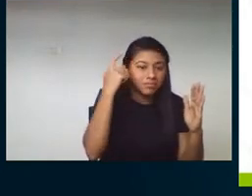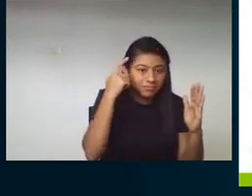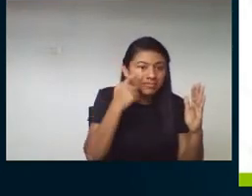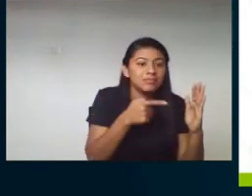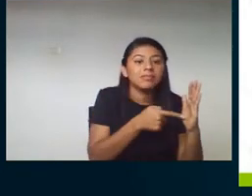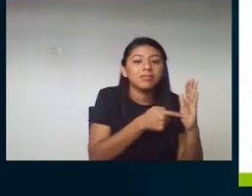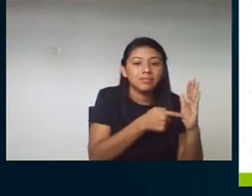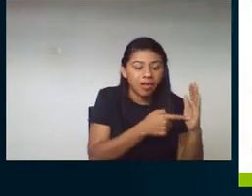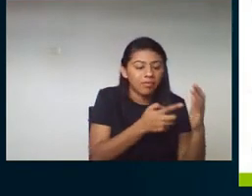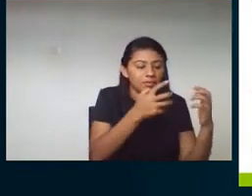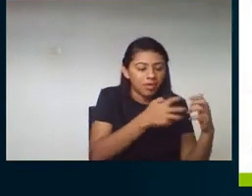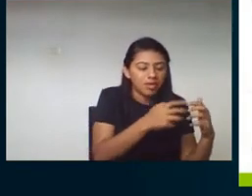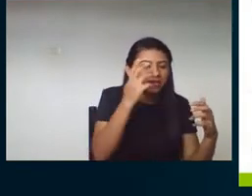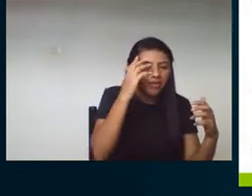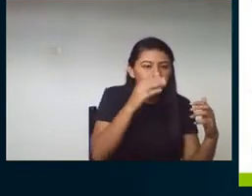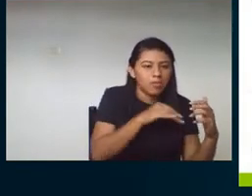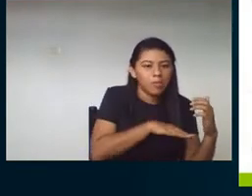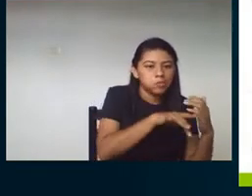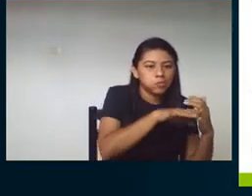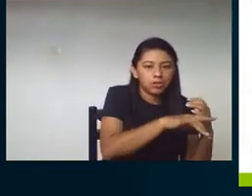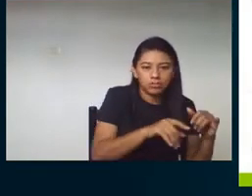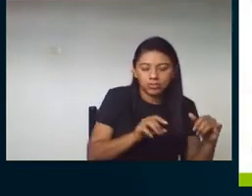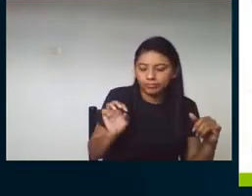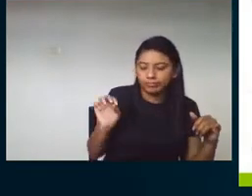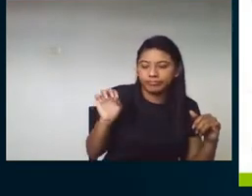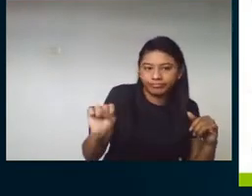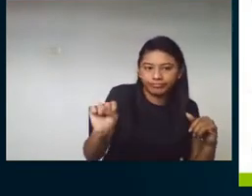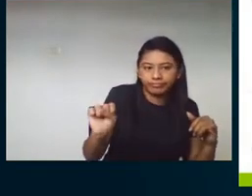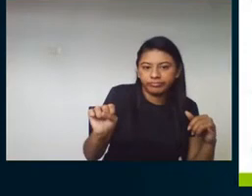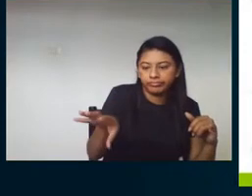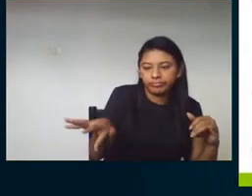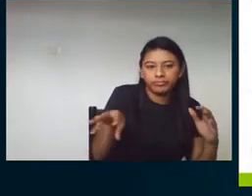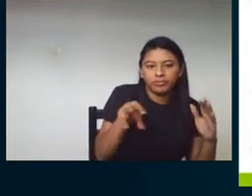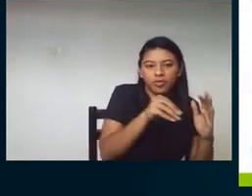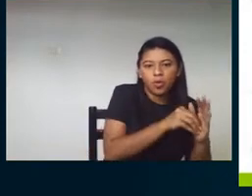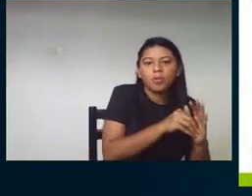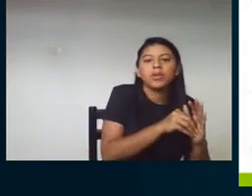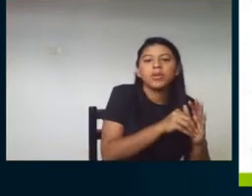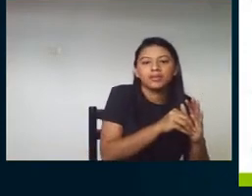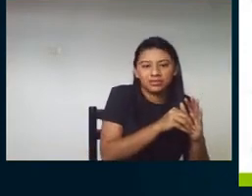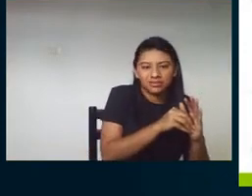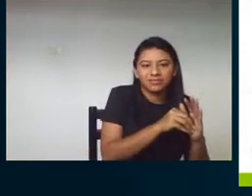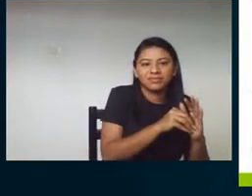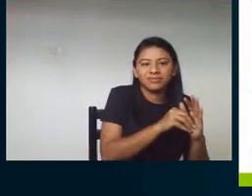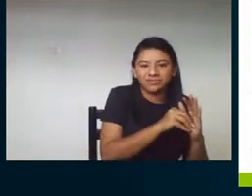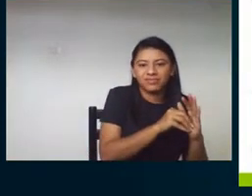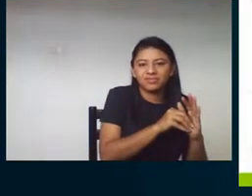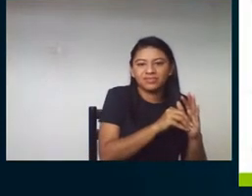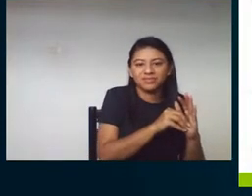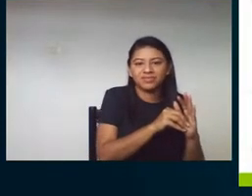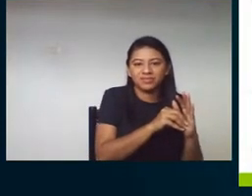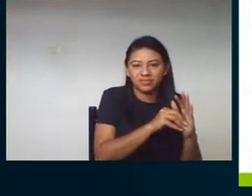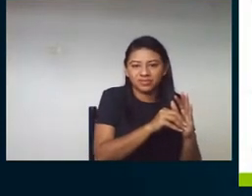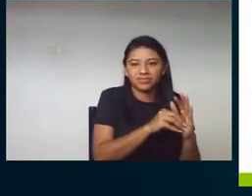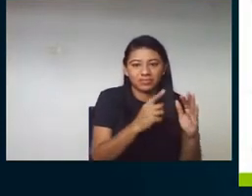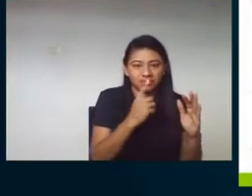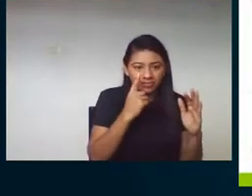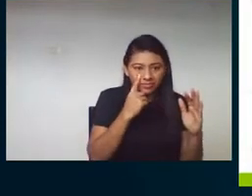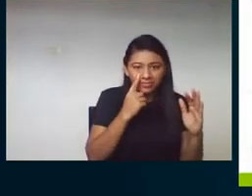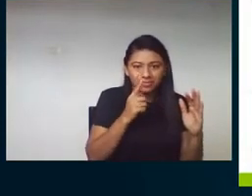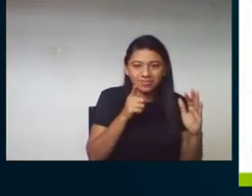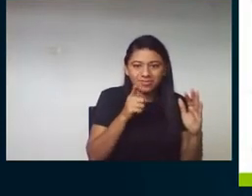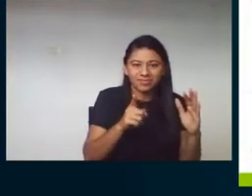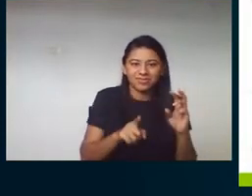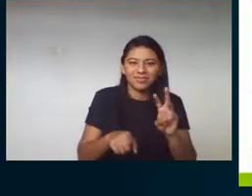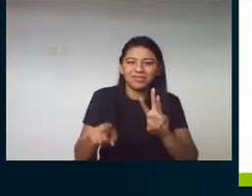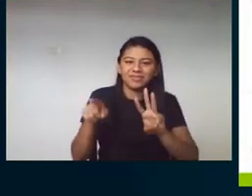la compuerta de entrada, esa crestica de agua o esa ola no está tan pronunciada. Es un detalle que también es capturado con